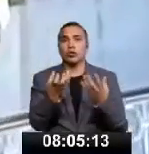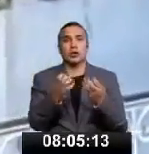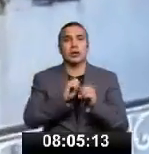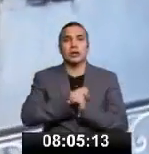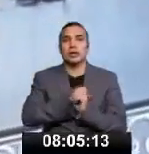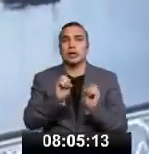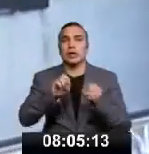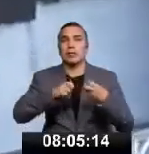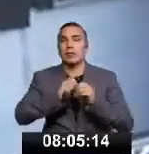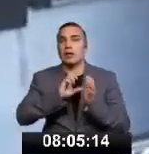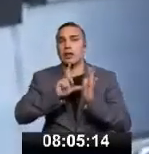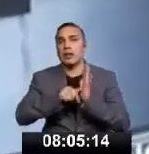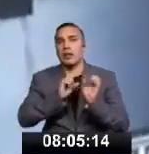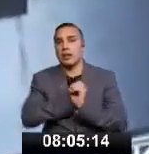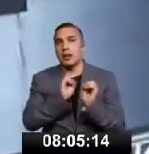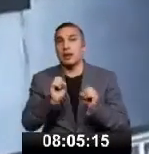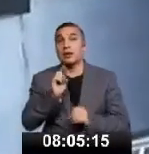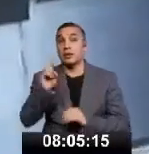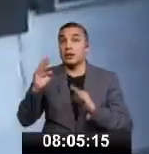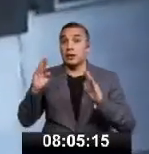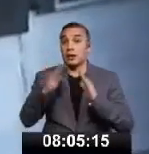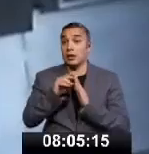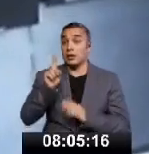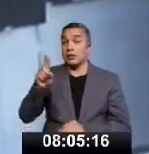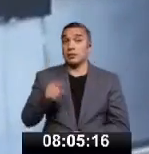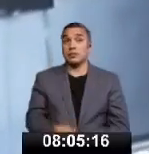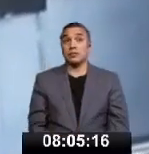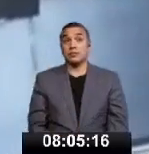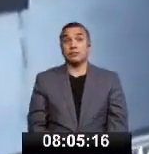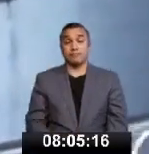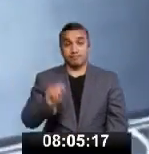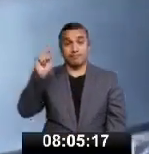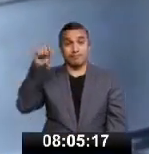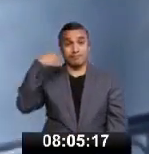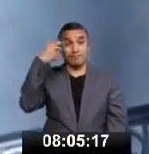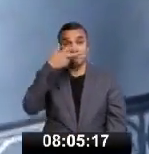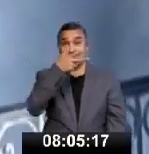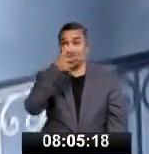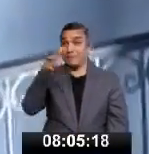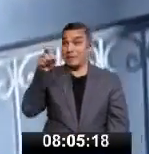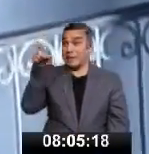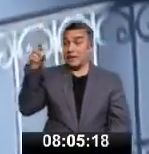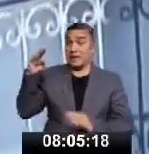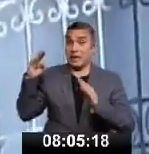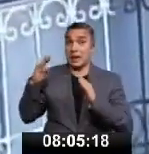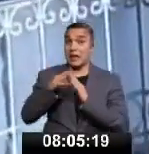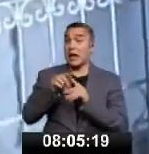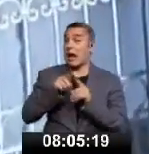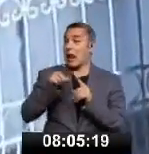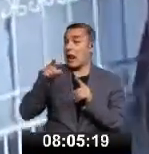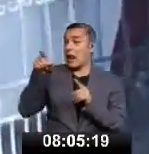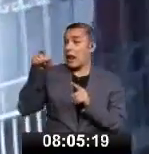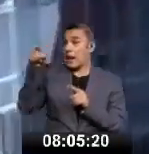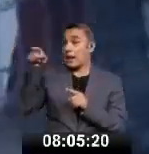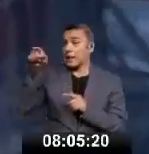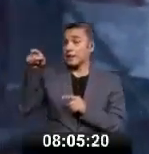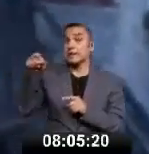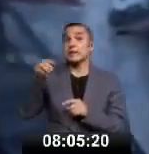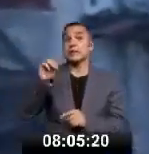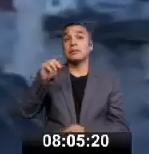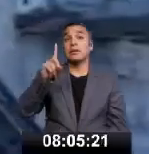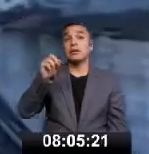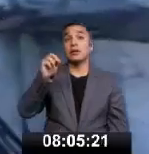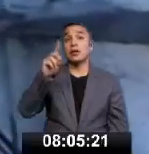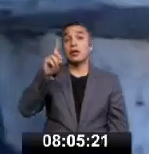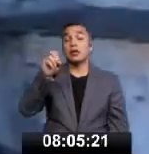desgracias, por favor, no queremos desgracias. Esa casa, que voy a dejar esa imagen, por favor, esa casa de allá, esa casa de la